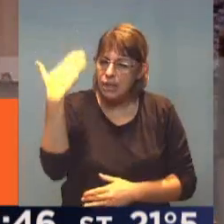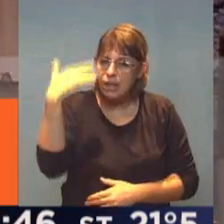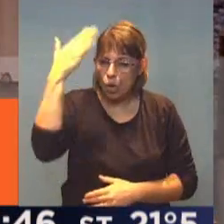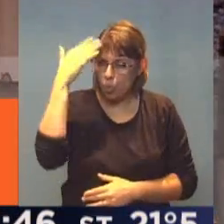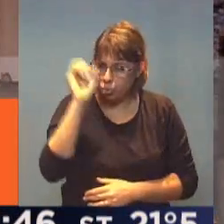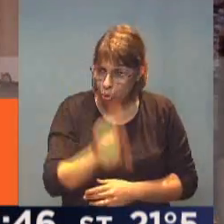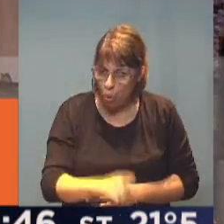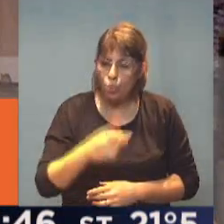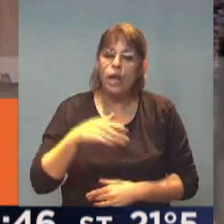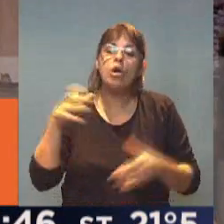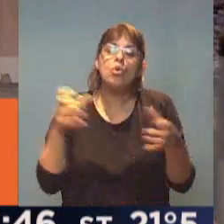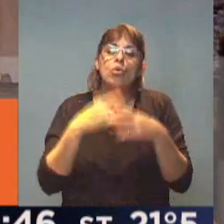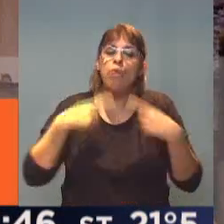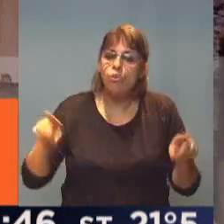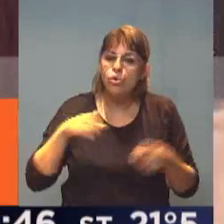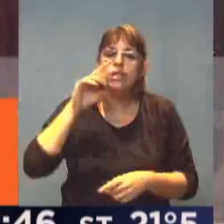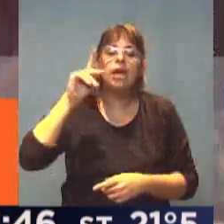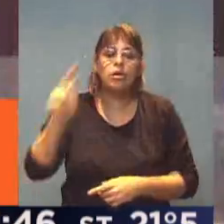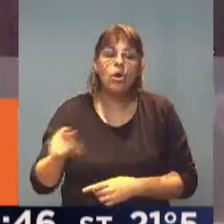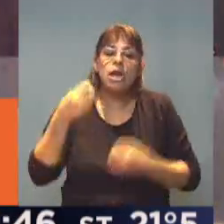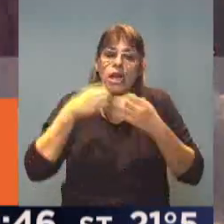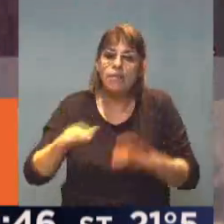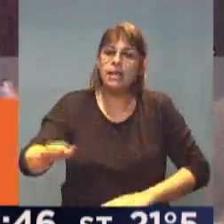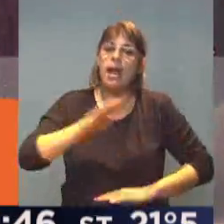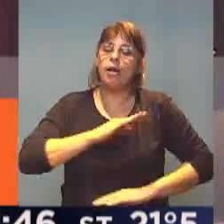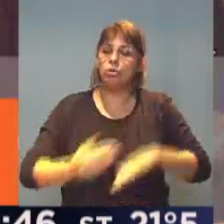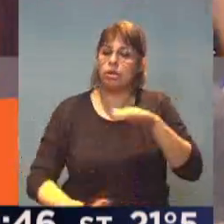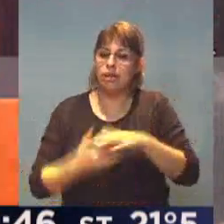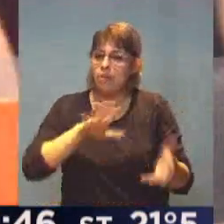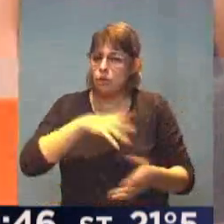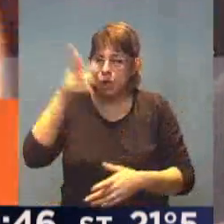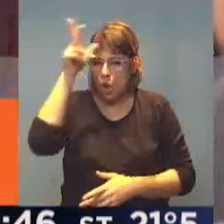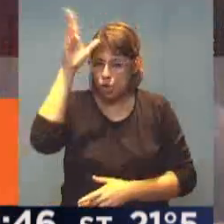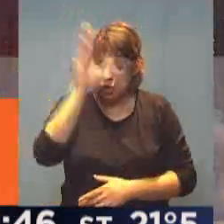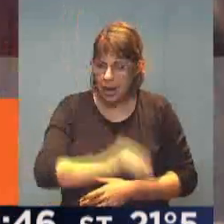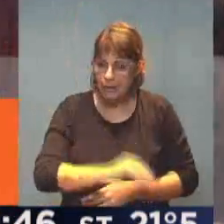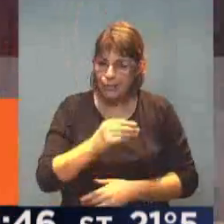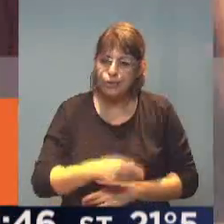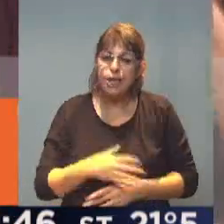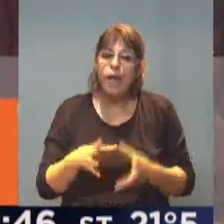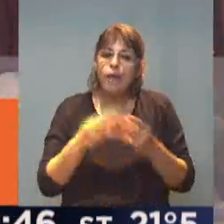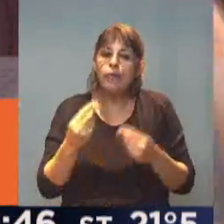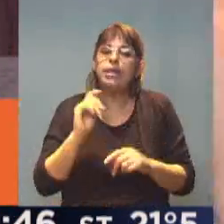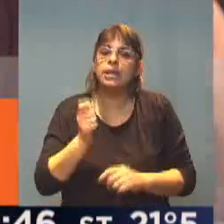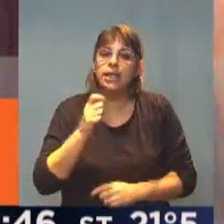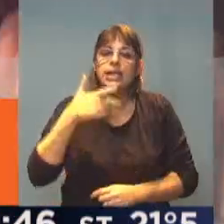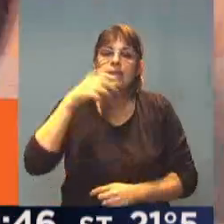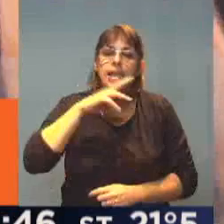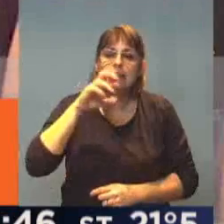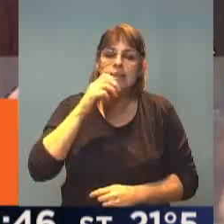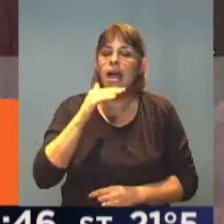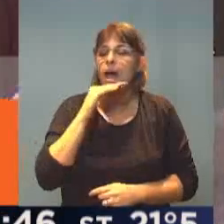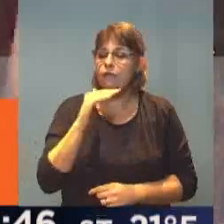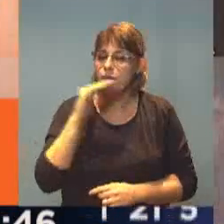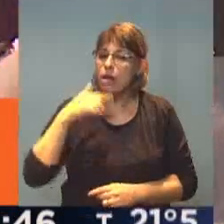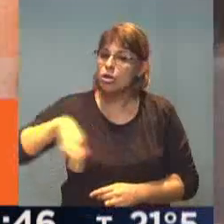cultural, con las bandas de rock. Y vamos a empezar con el acto central a eso de las 8 de la noche más o menos, cerrando con las palabras de Alberto Santillán. Nosotros entendemos